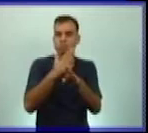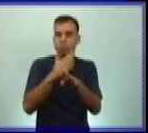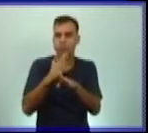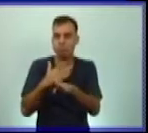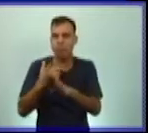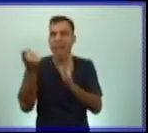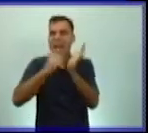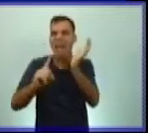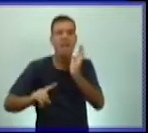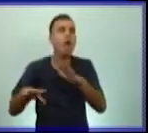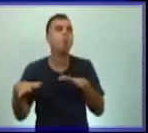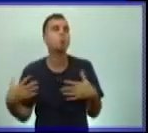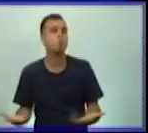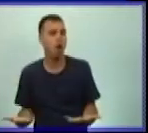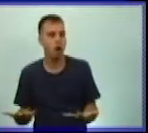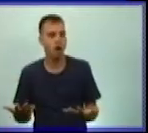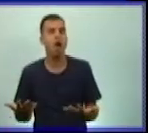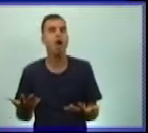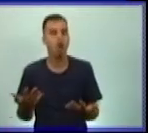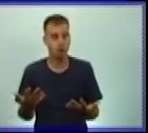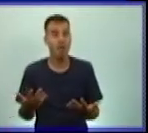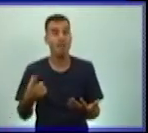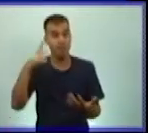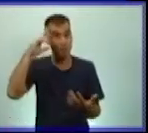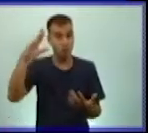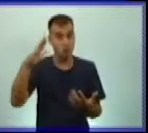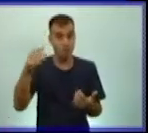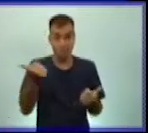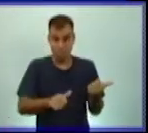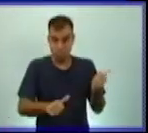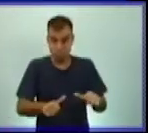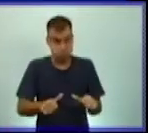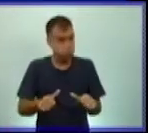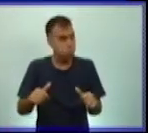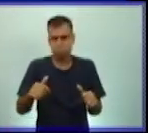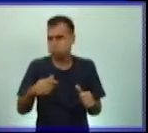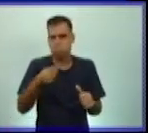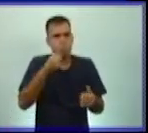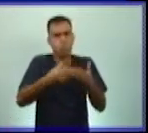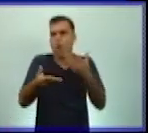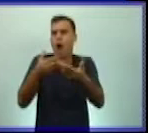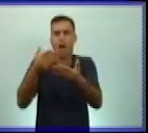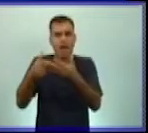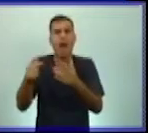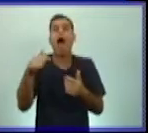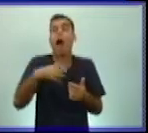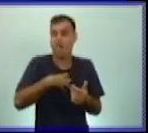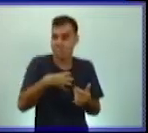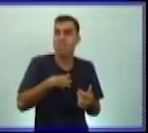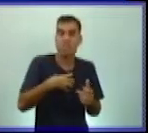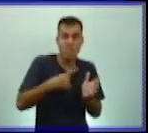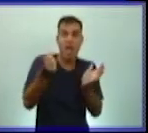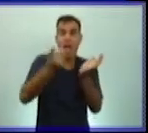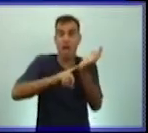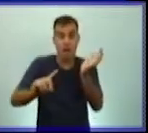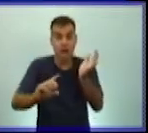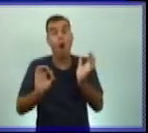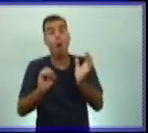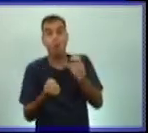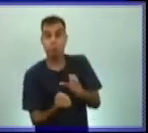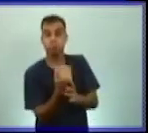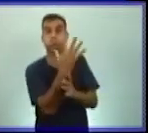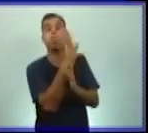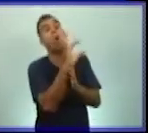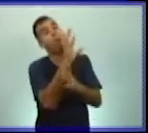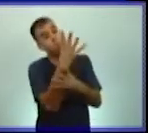se produce. Recuerden que en todas las reacciones químicas hay variaciones energéticas, ya sea la absorción o el desprendimiento de